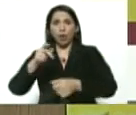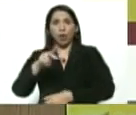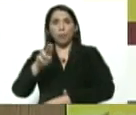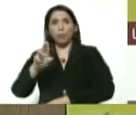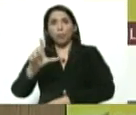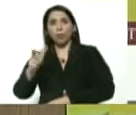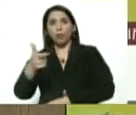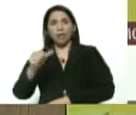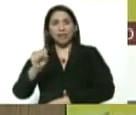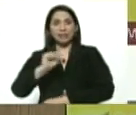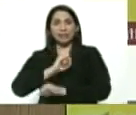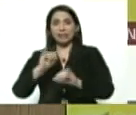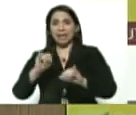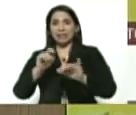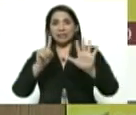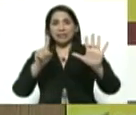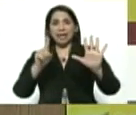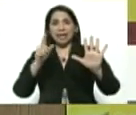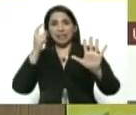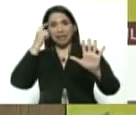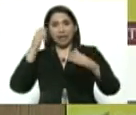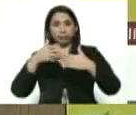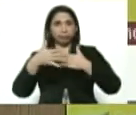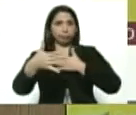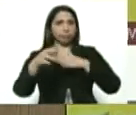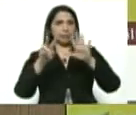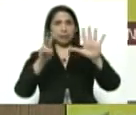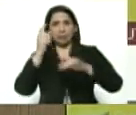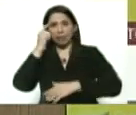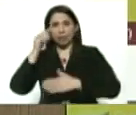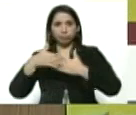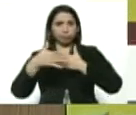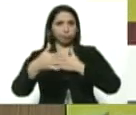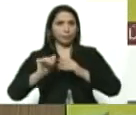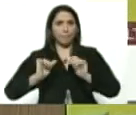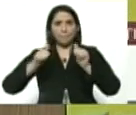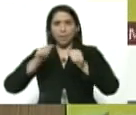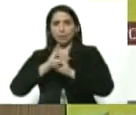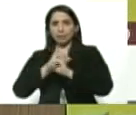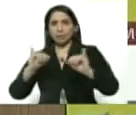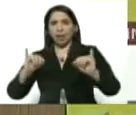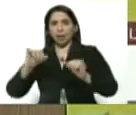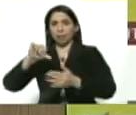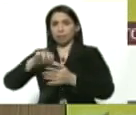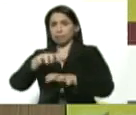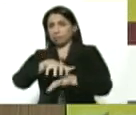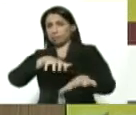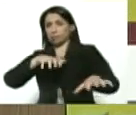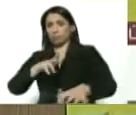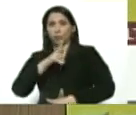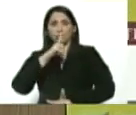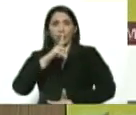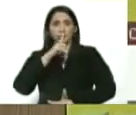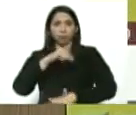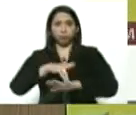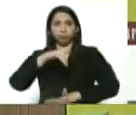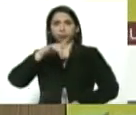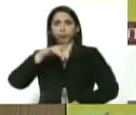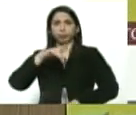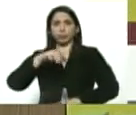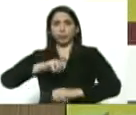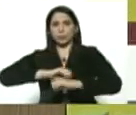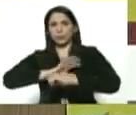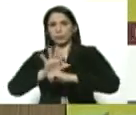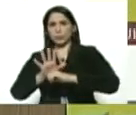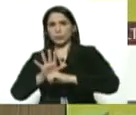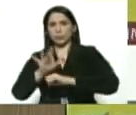cual ya tenemos seis días de haber aparecido en siete días ya haber aparecido con en su máxima expresión pues de allí viene